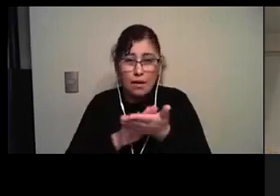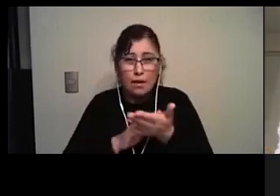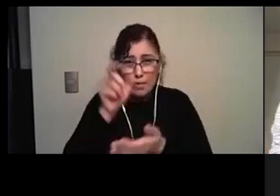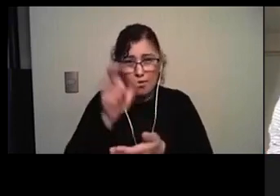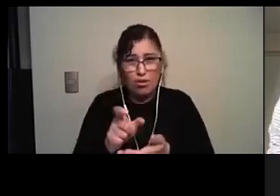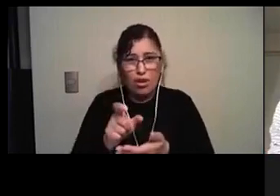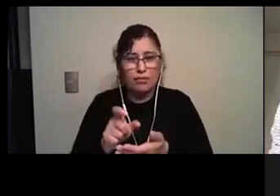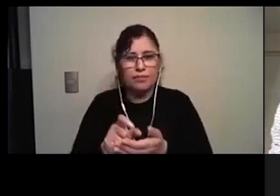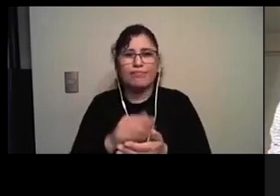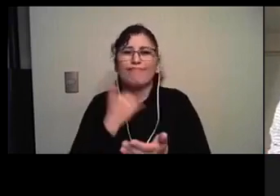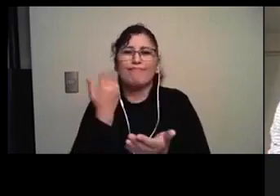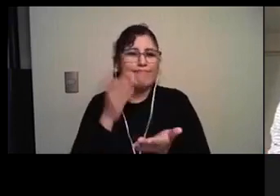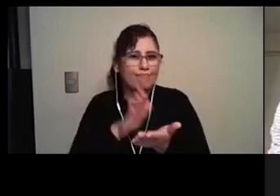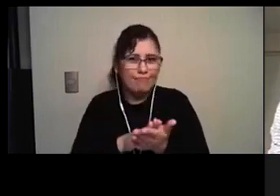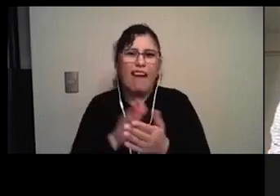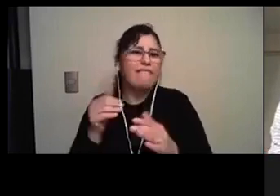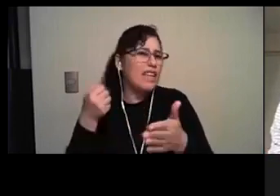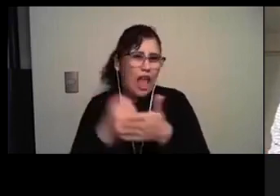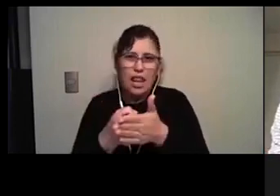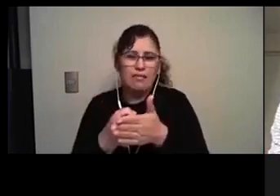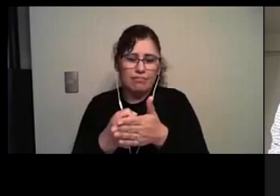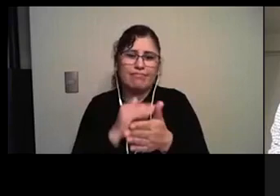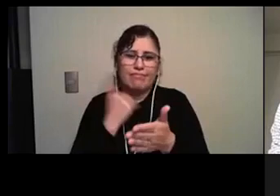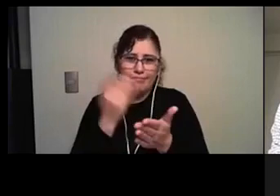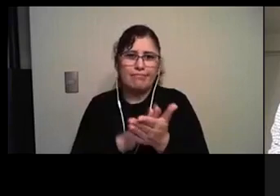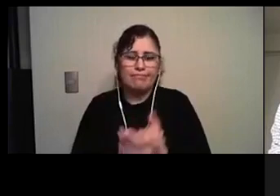al fallecimiento, ¿ya?